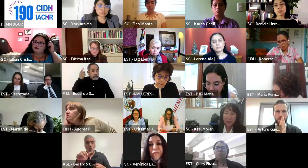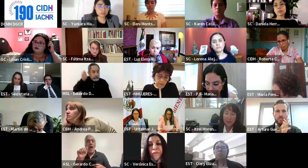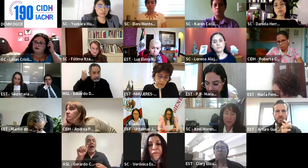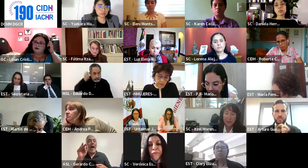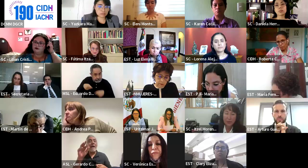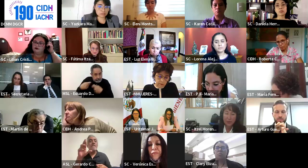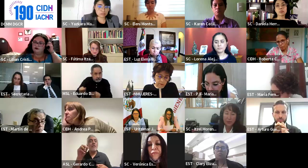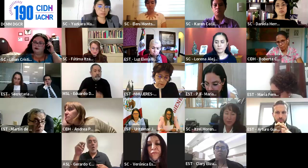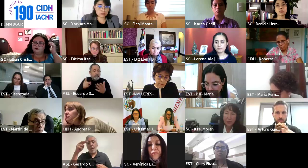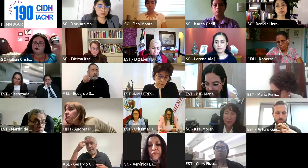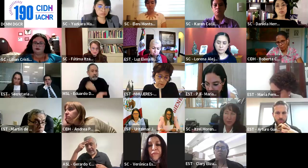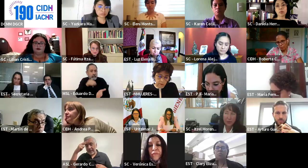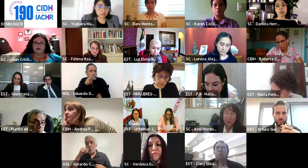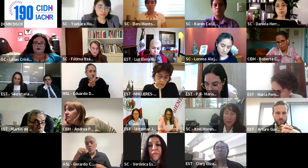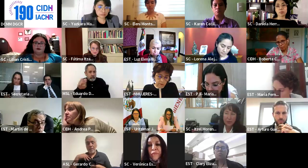a